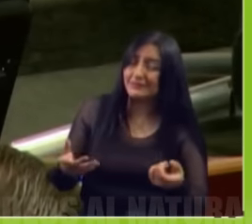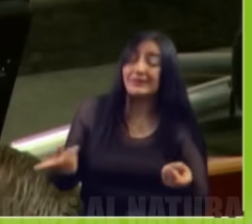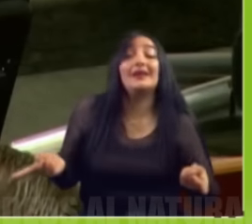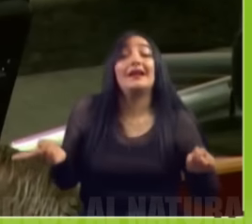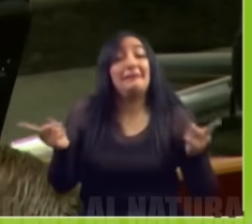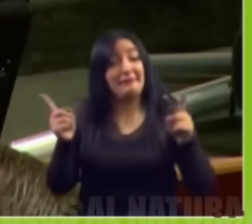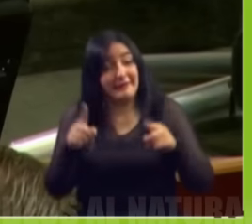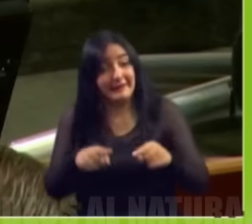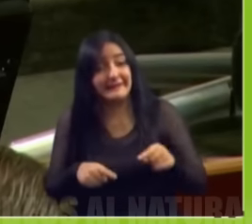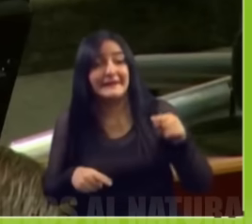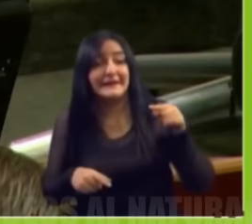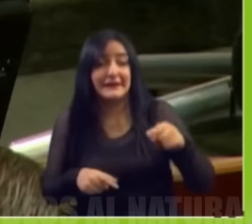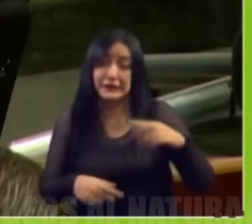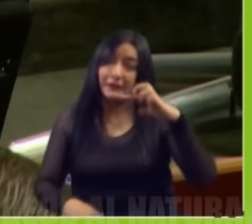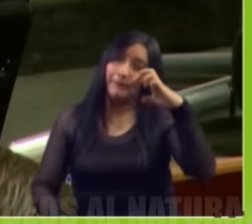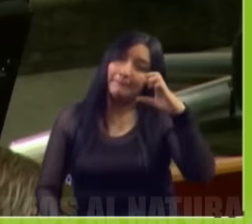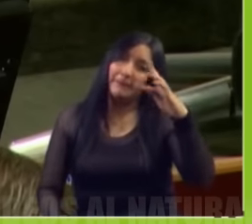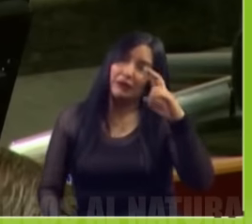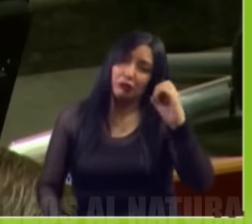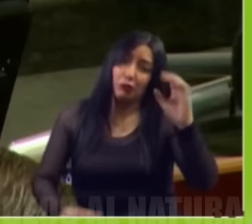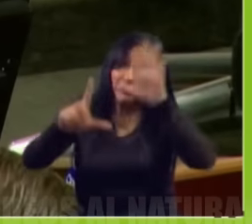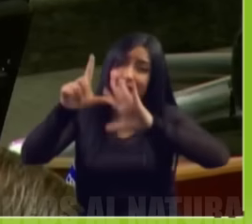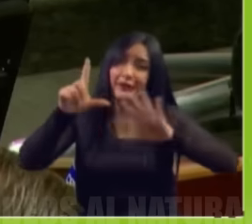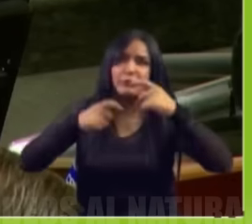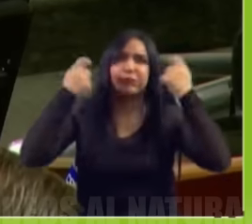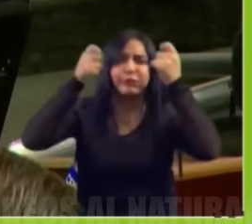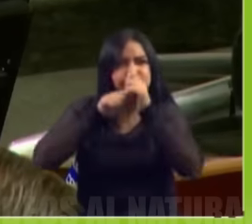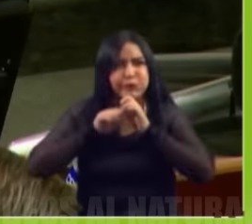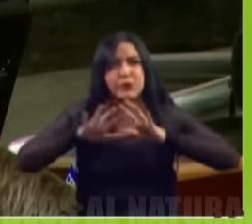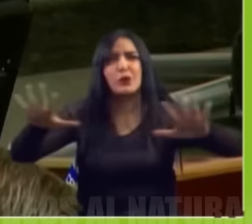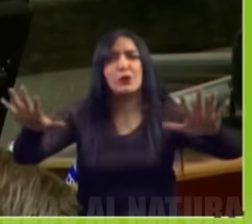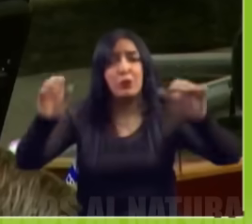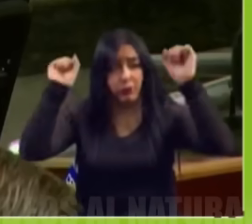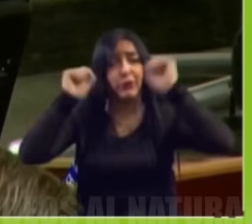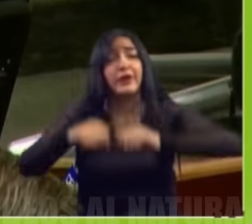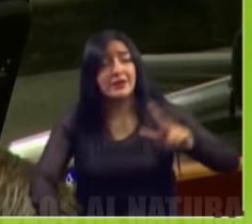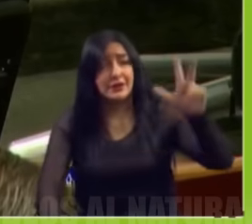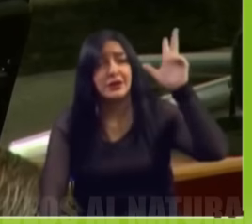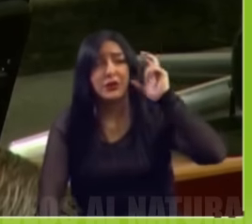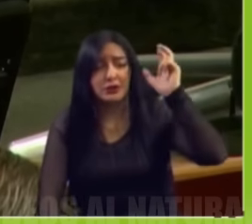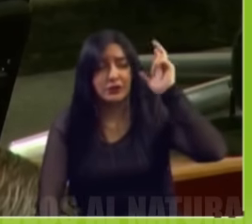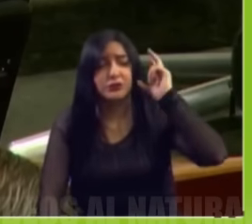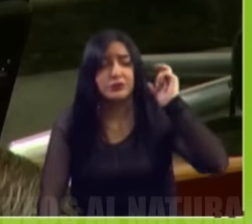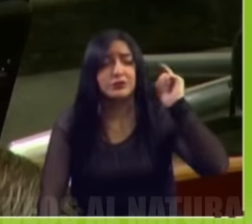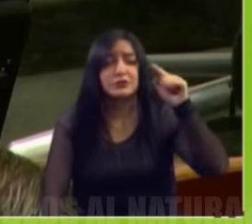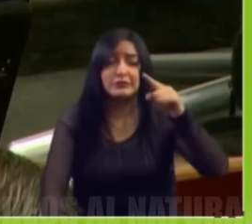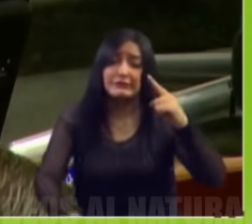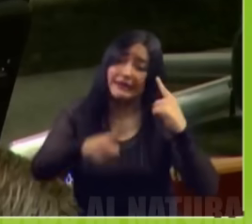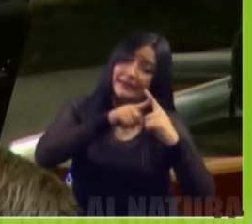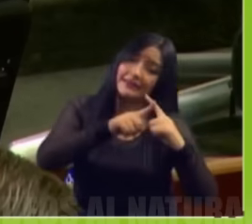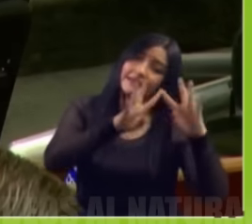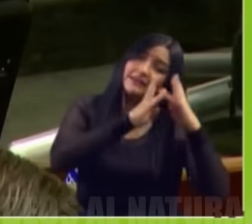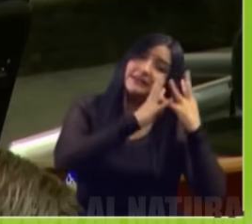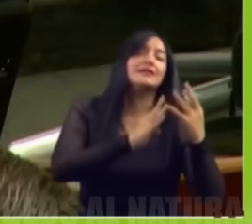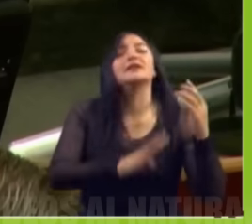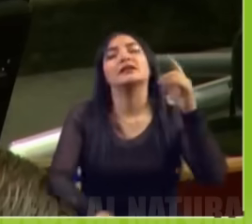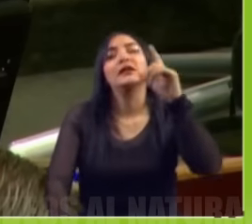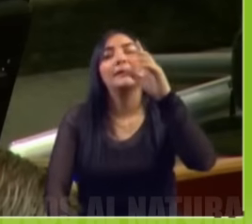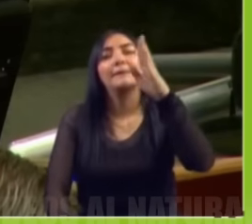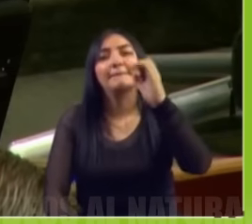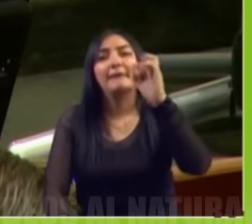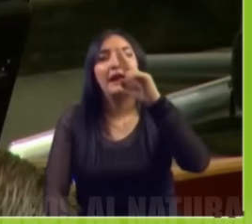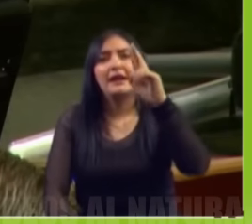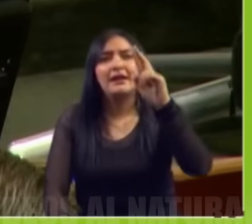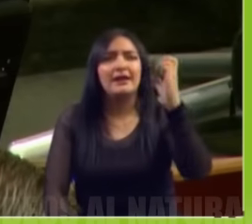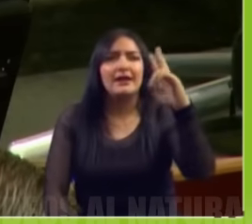Incluso en los petrovideos que se conocieron en la campaña, pudimos escuchar al ex senador Roy Barreras